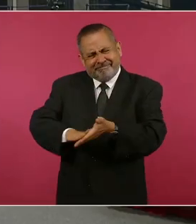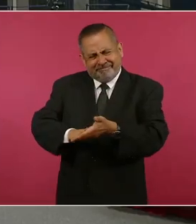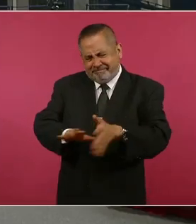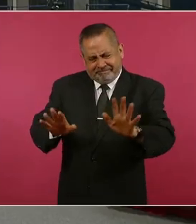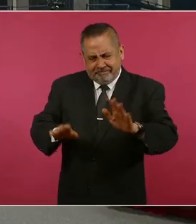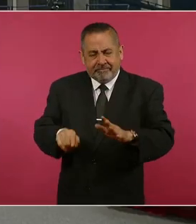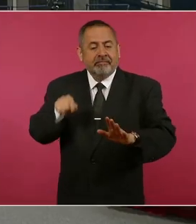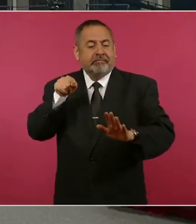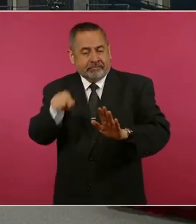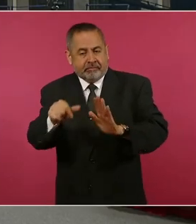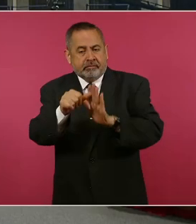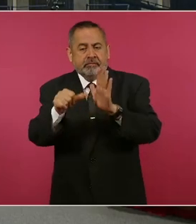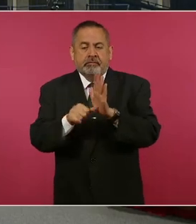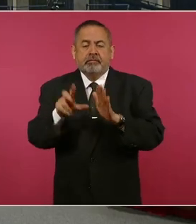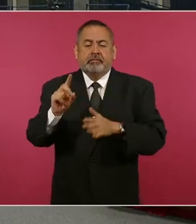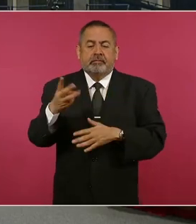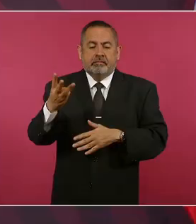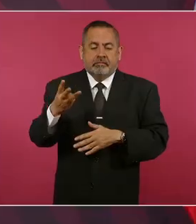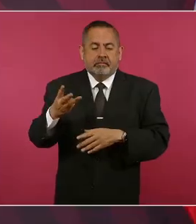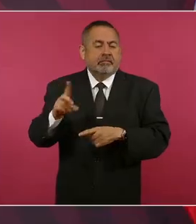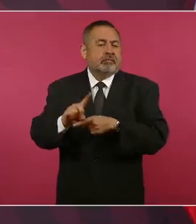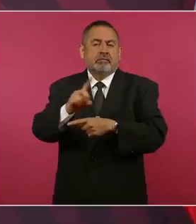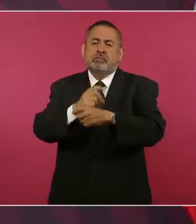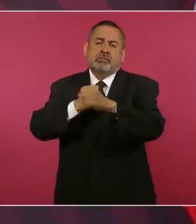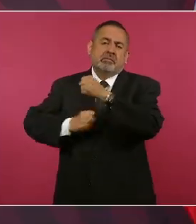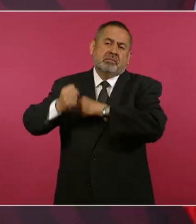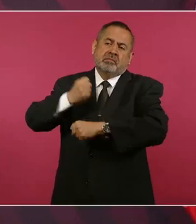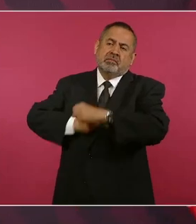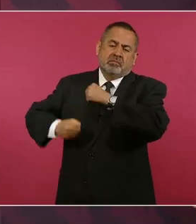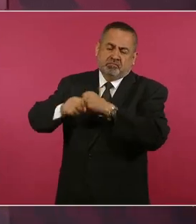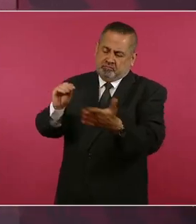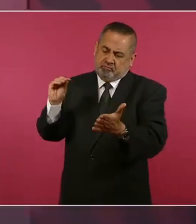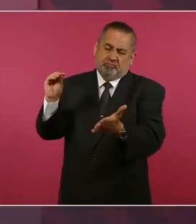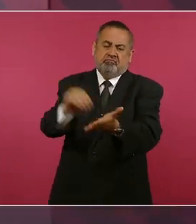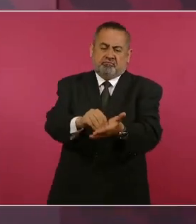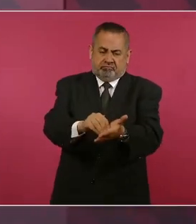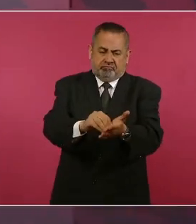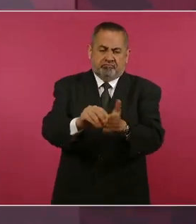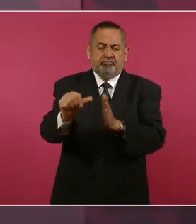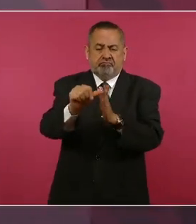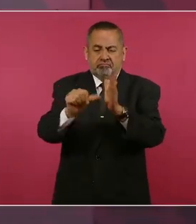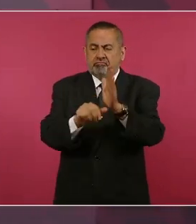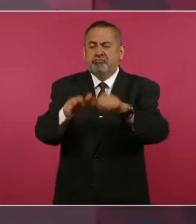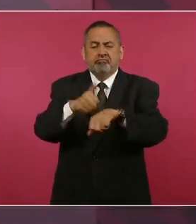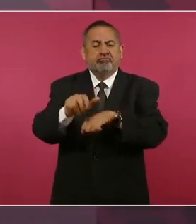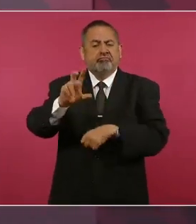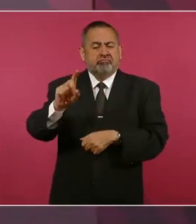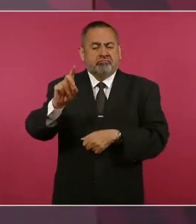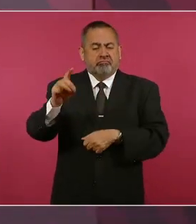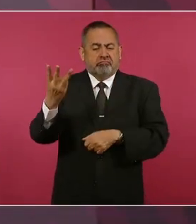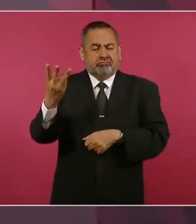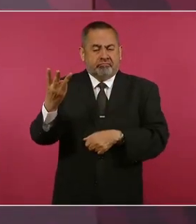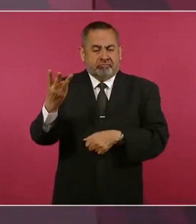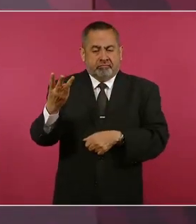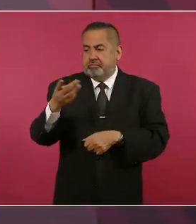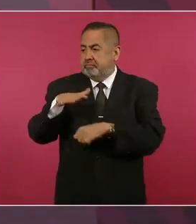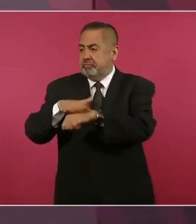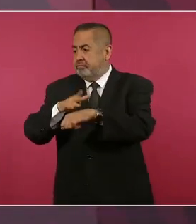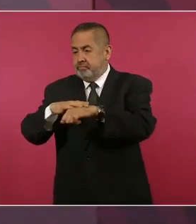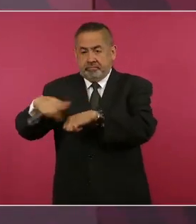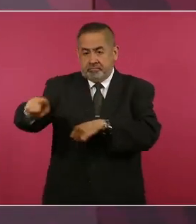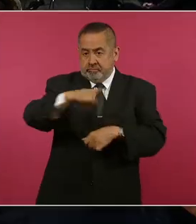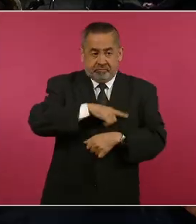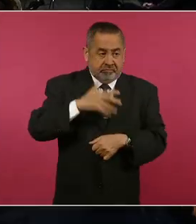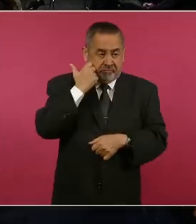que viene de tiempo atrás. Eso también para los que les interese el